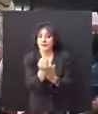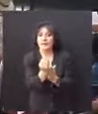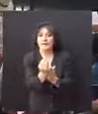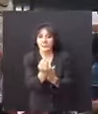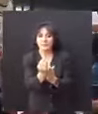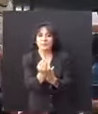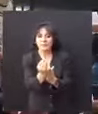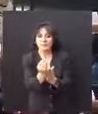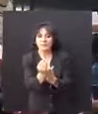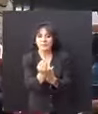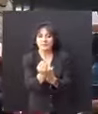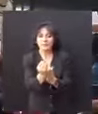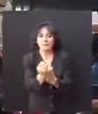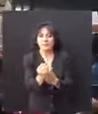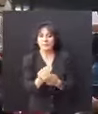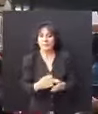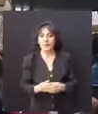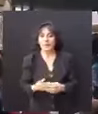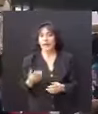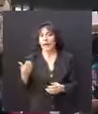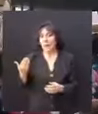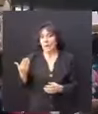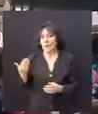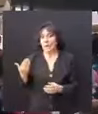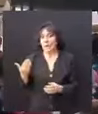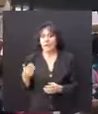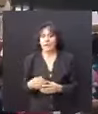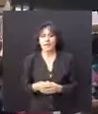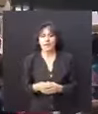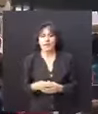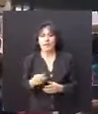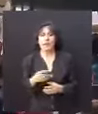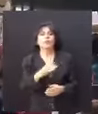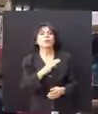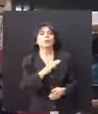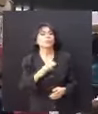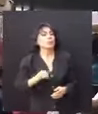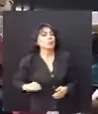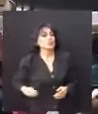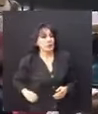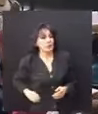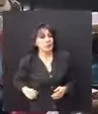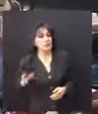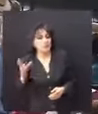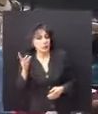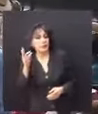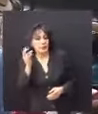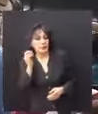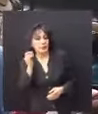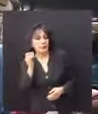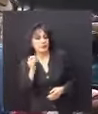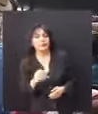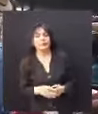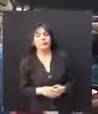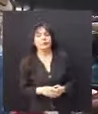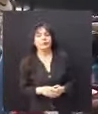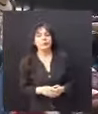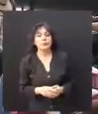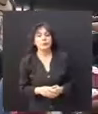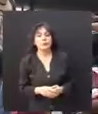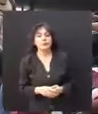El otro día escuché a uno de nuestros candidatos decir en un